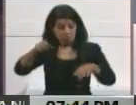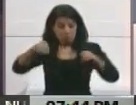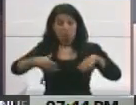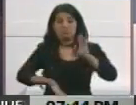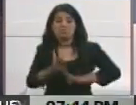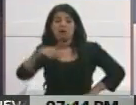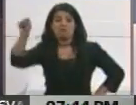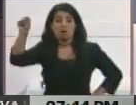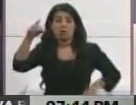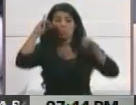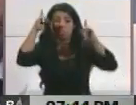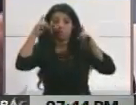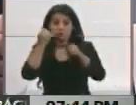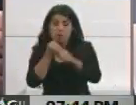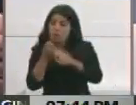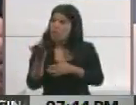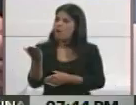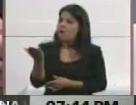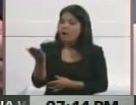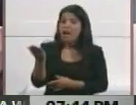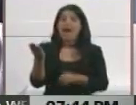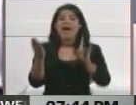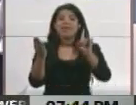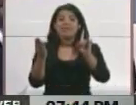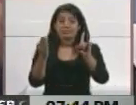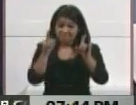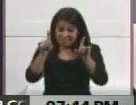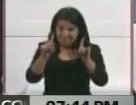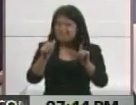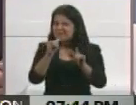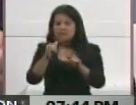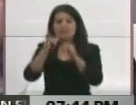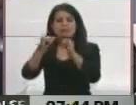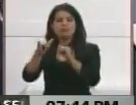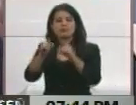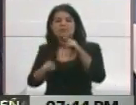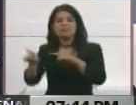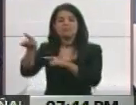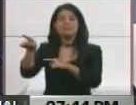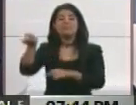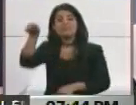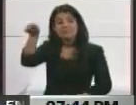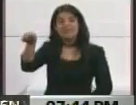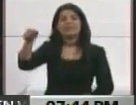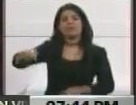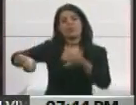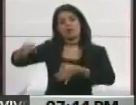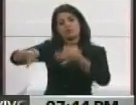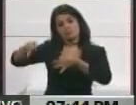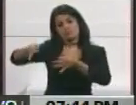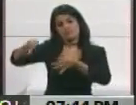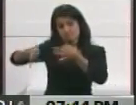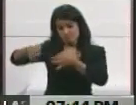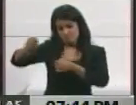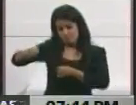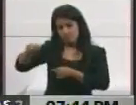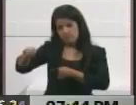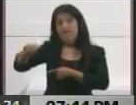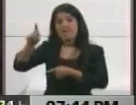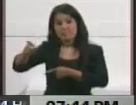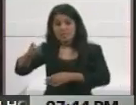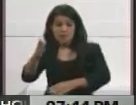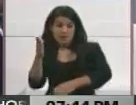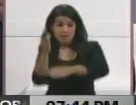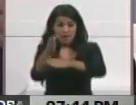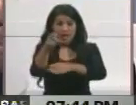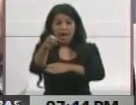supremo de Justicia no es que se le hace al presidente se le está haciendo al jefe de estado al jefe de gobierno al administrador de la hacienda